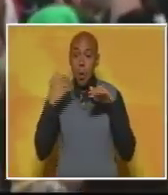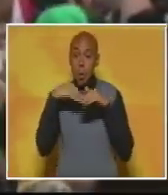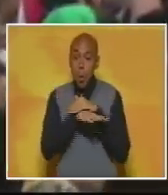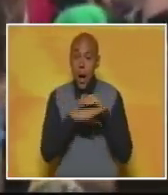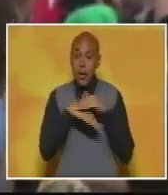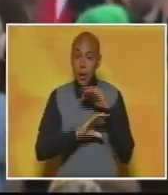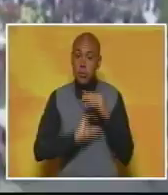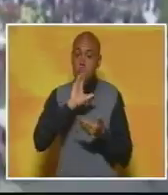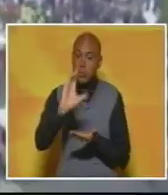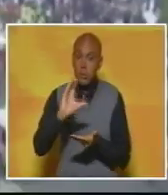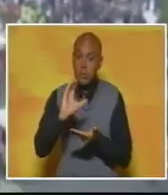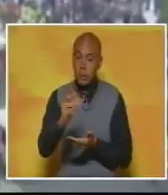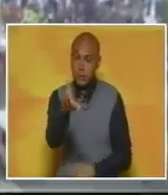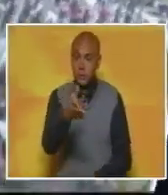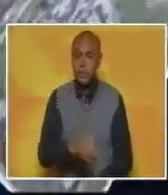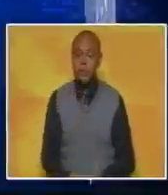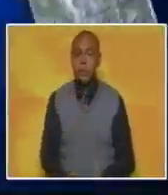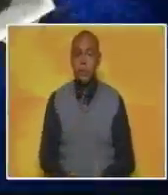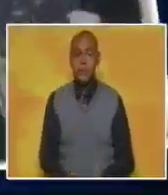en las áreas afectadas.